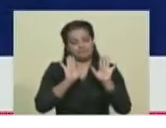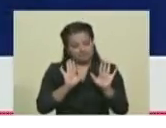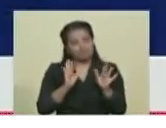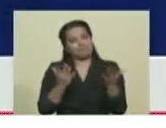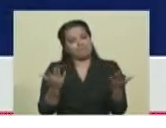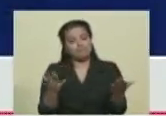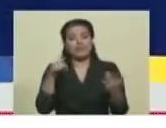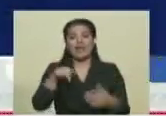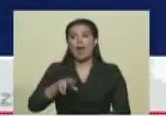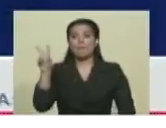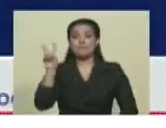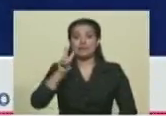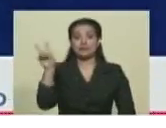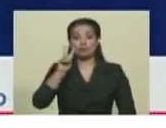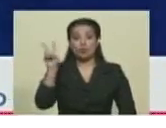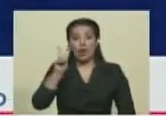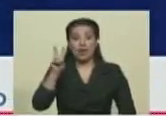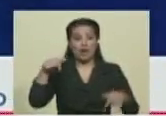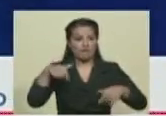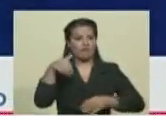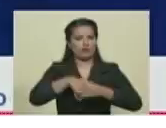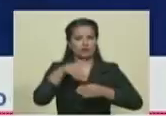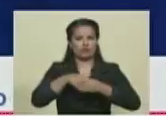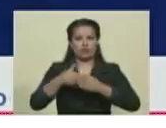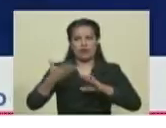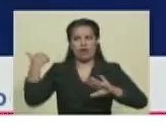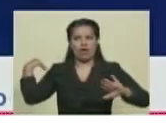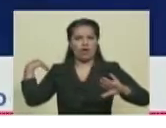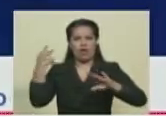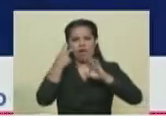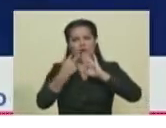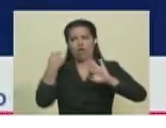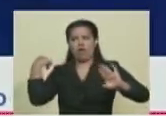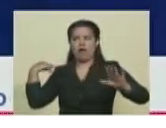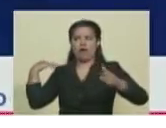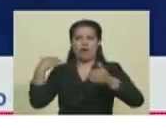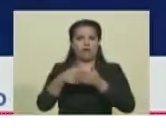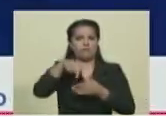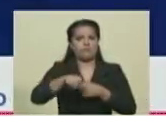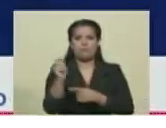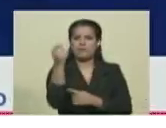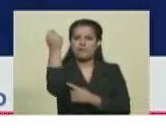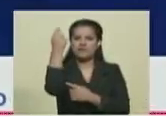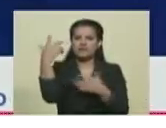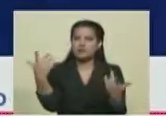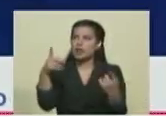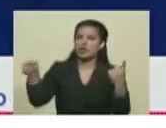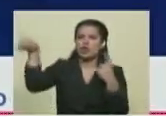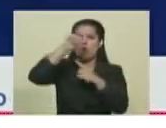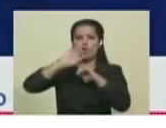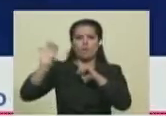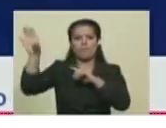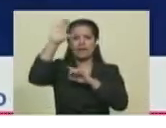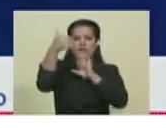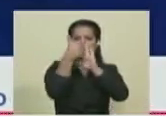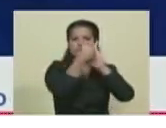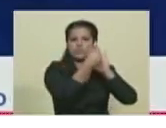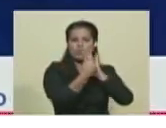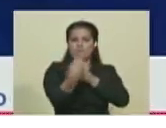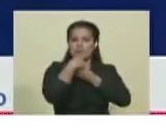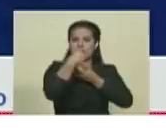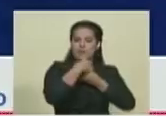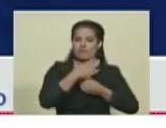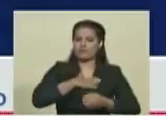en Venezuela tanta injerencia de factores extranjeros agresivos contra Venezuela como en esta elección. Diera